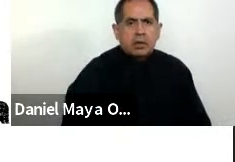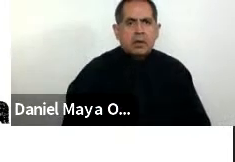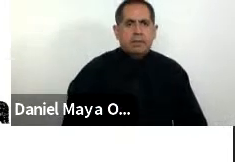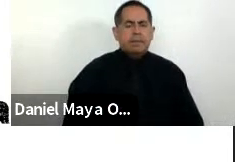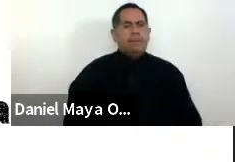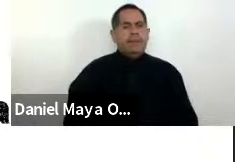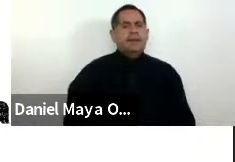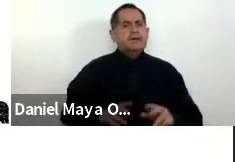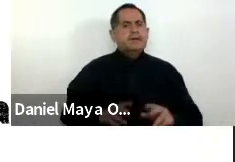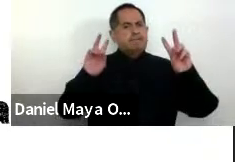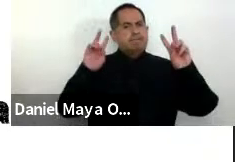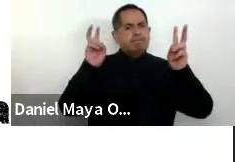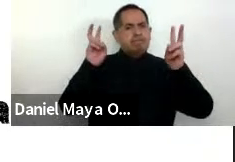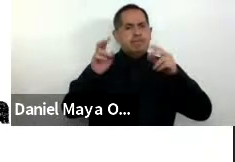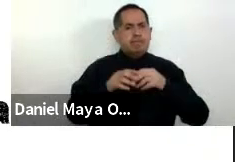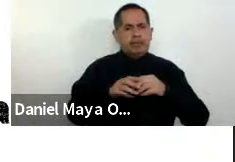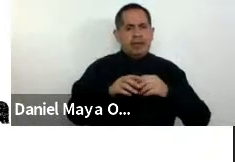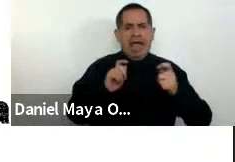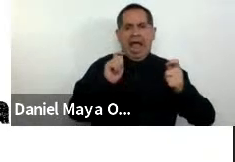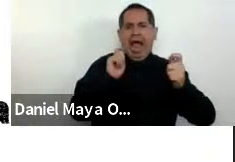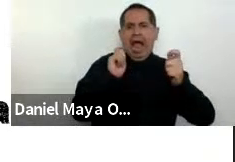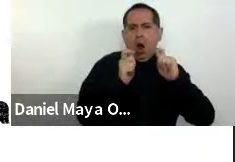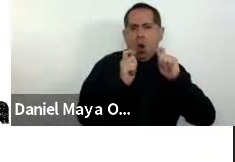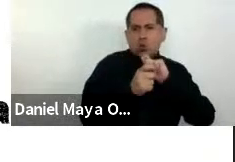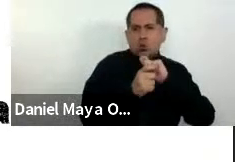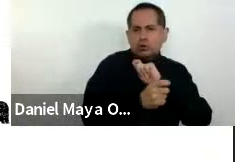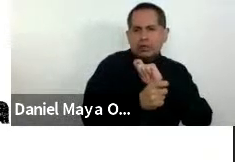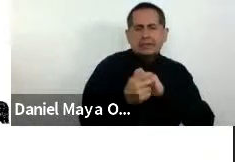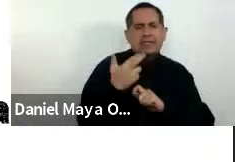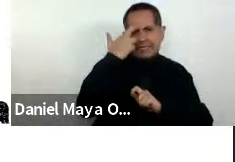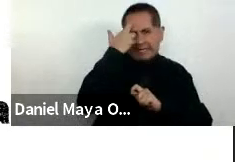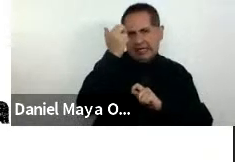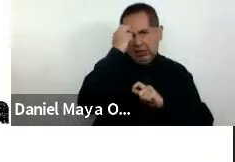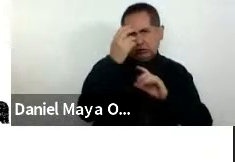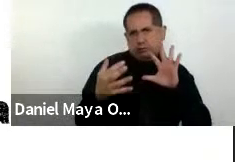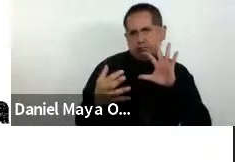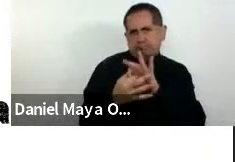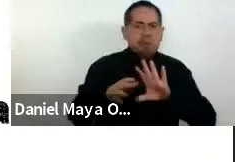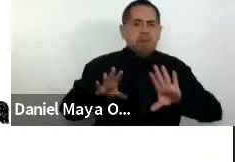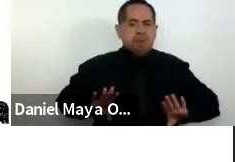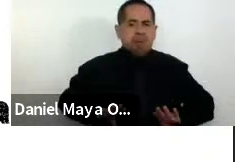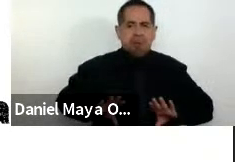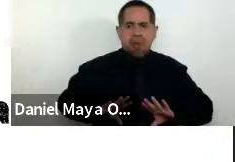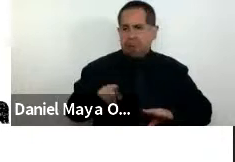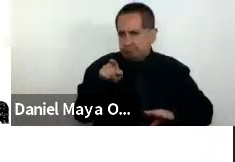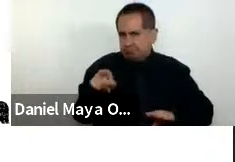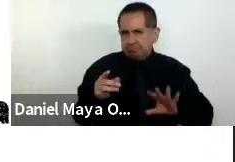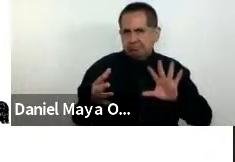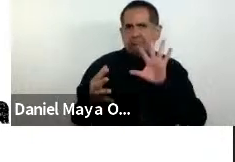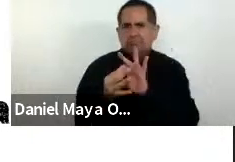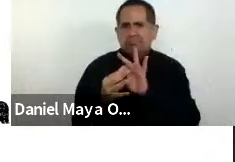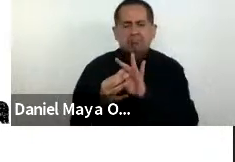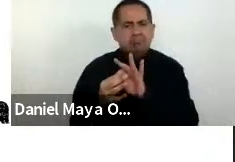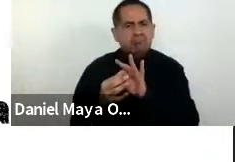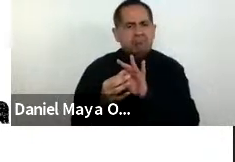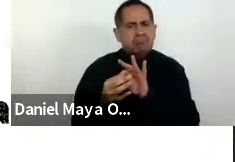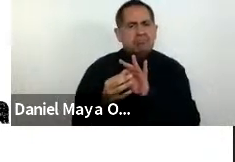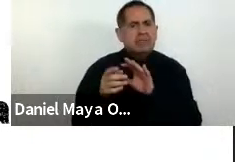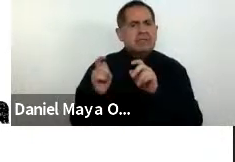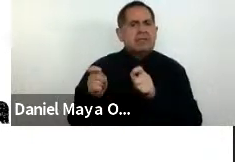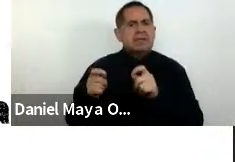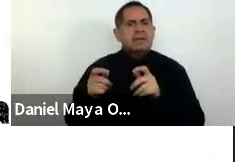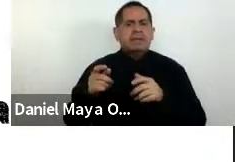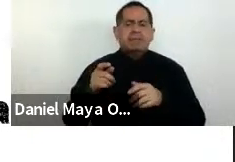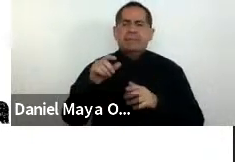La generalidad se llama ajustes razonables. Ese es el tema general. El